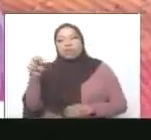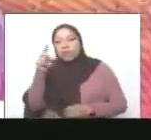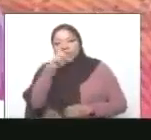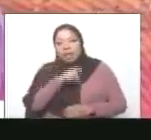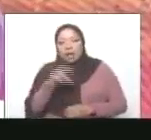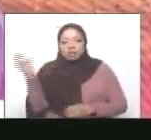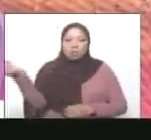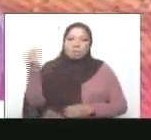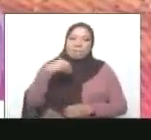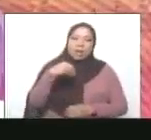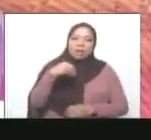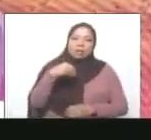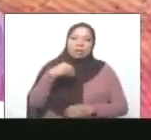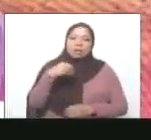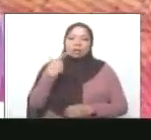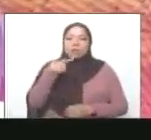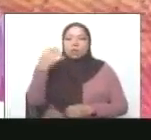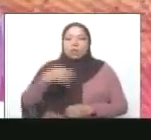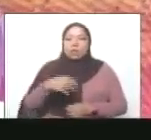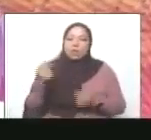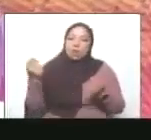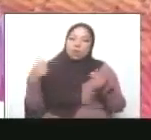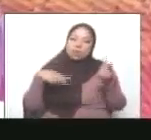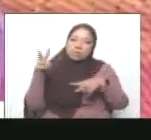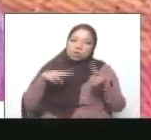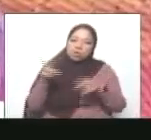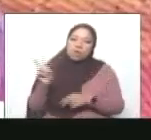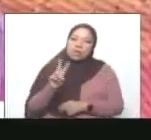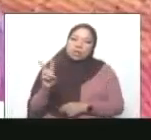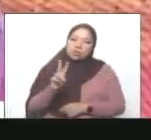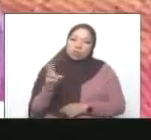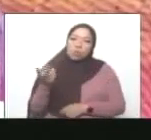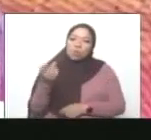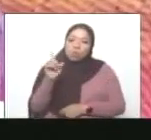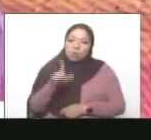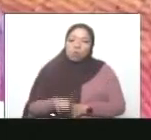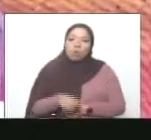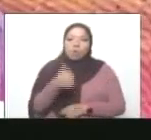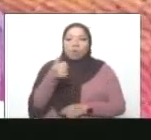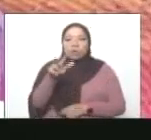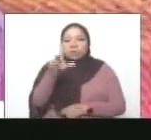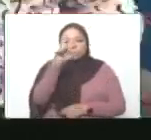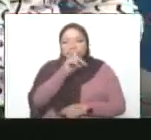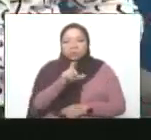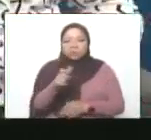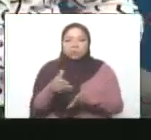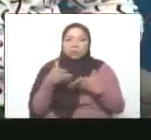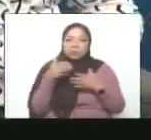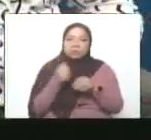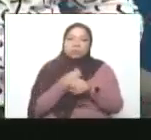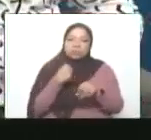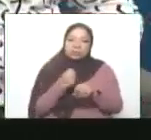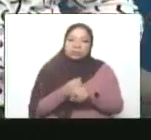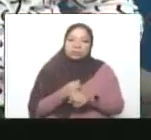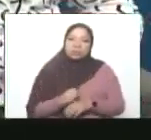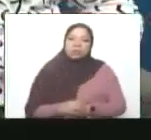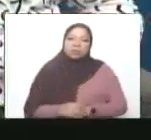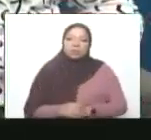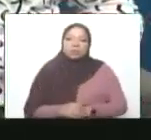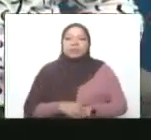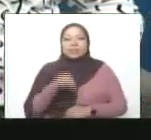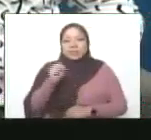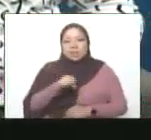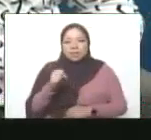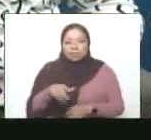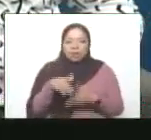años. ¿Ah? Él verá el esplendor de Venezuela. Bueno, ya me dijo que dentro de 3 años me va a ganar en el AC. Creo que te va a